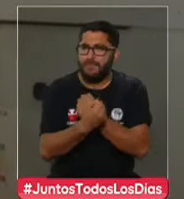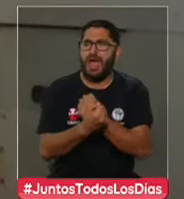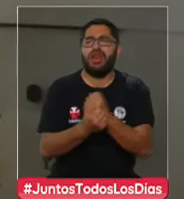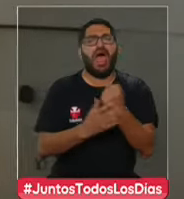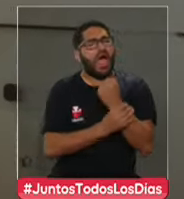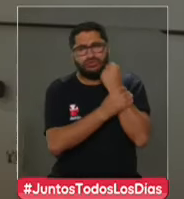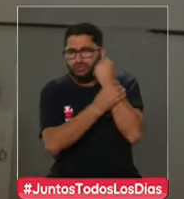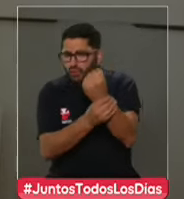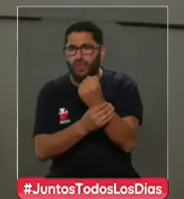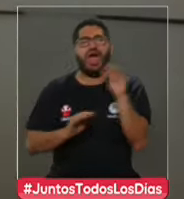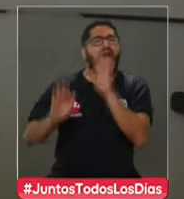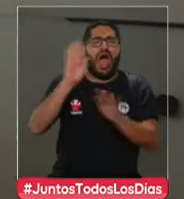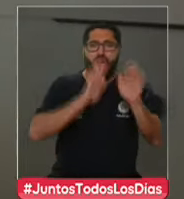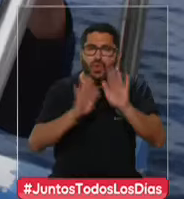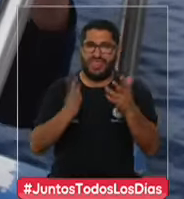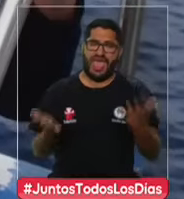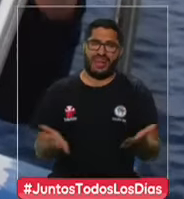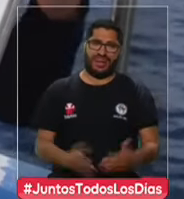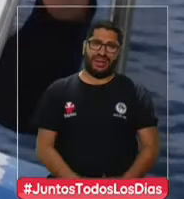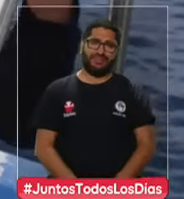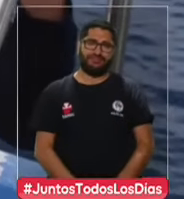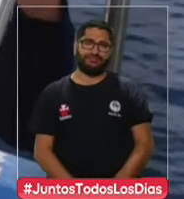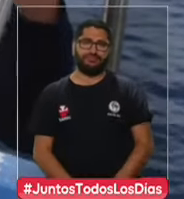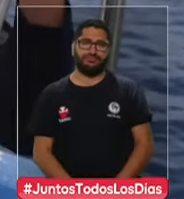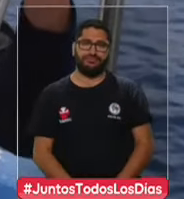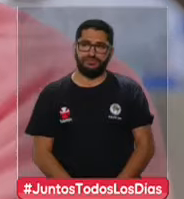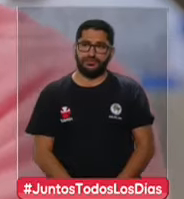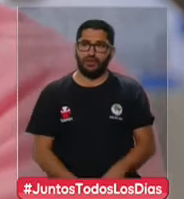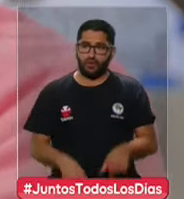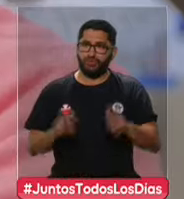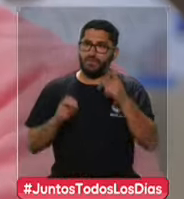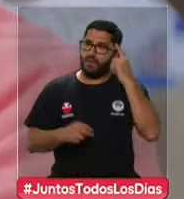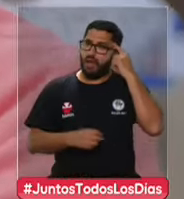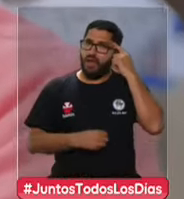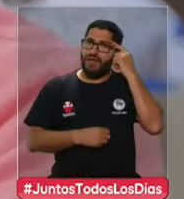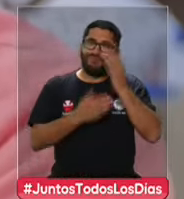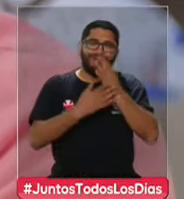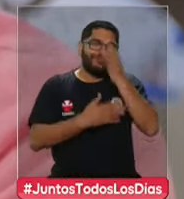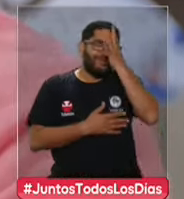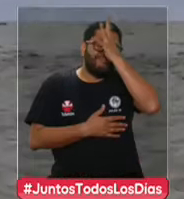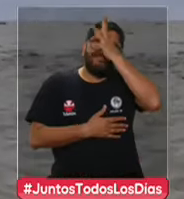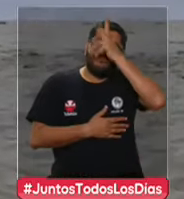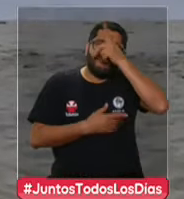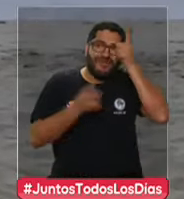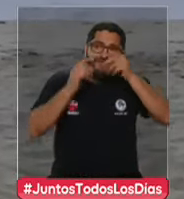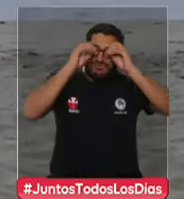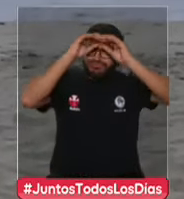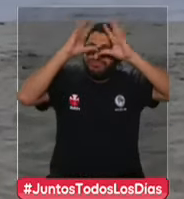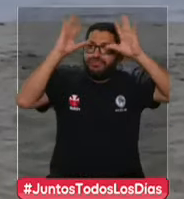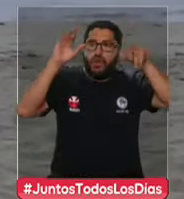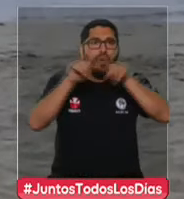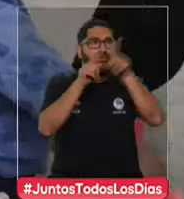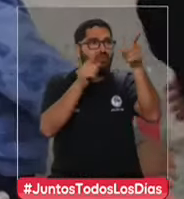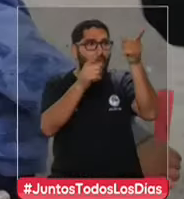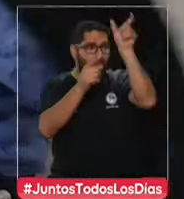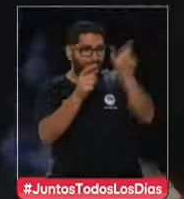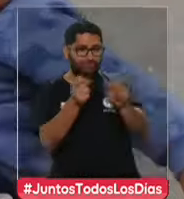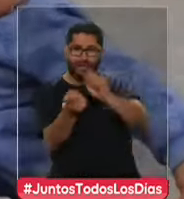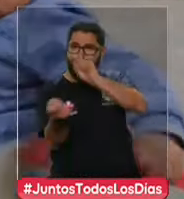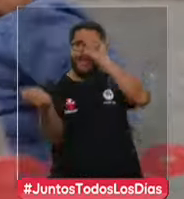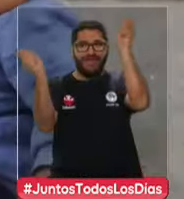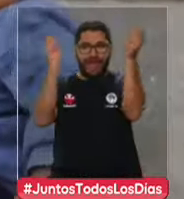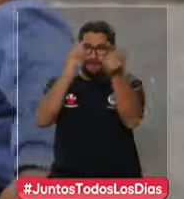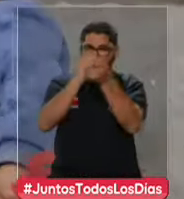le cumple todo sus caprichos, ¿cierto? Eso me hizo enamorarme más. Cambió muchísimo. Tiene su enfoque